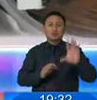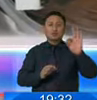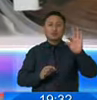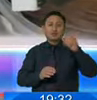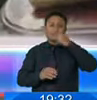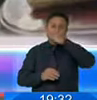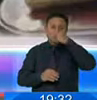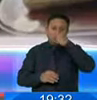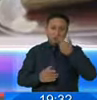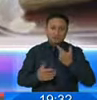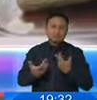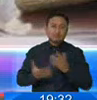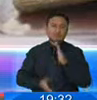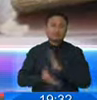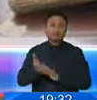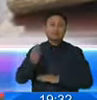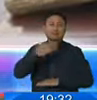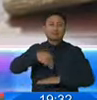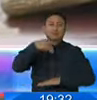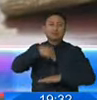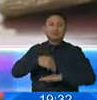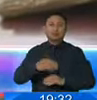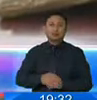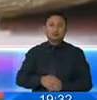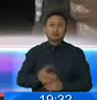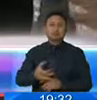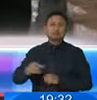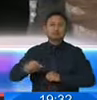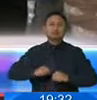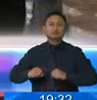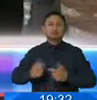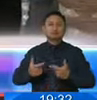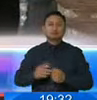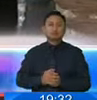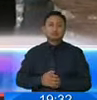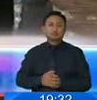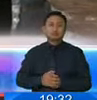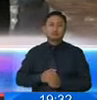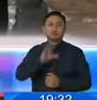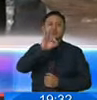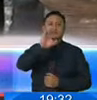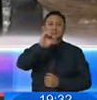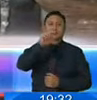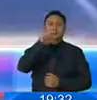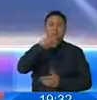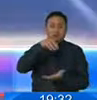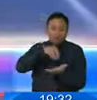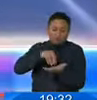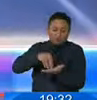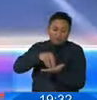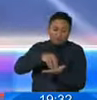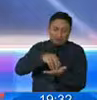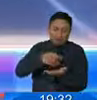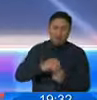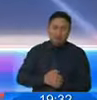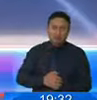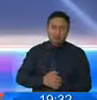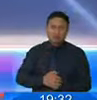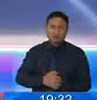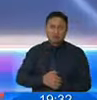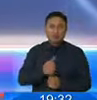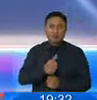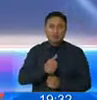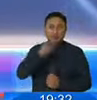cocaína que tenían como destino Manabí. El operativo policial evitó la circulación de cerca de 90.000 dosis. La misma unidad en el